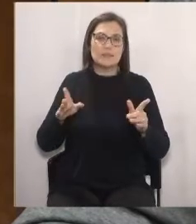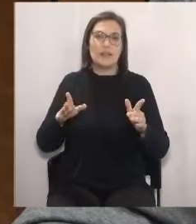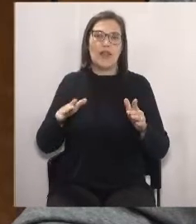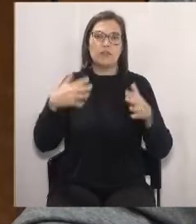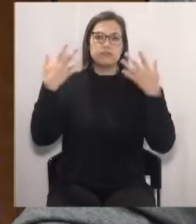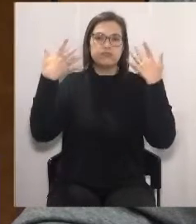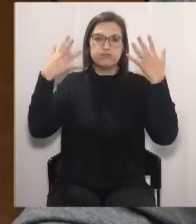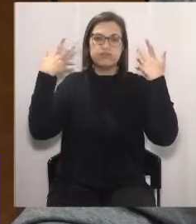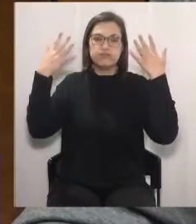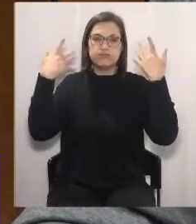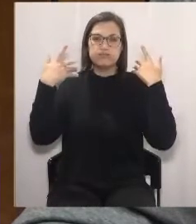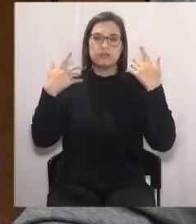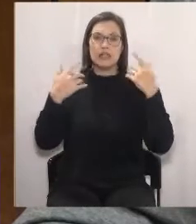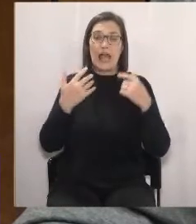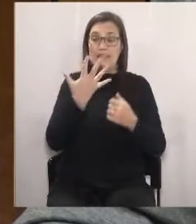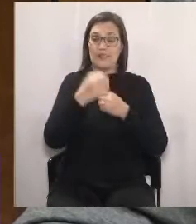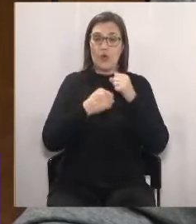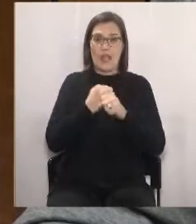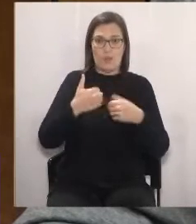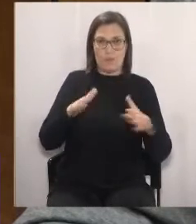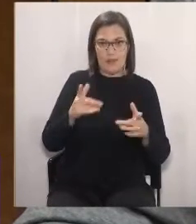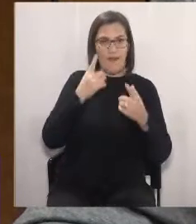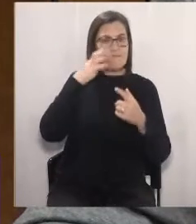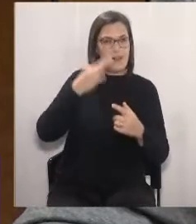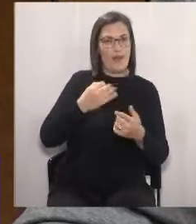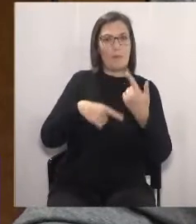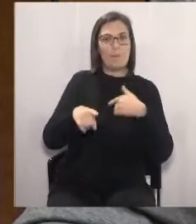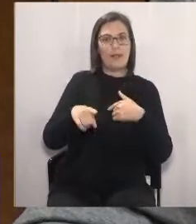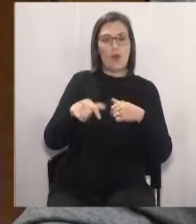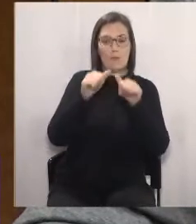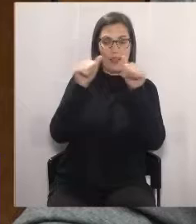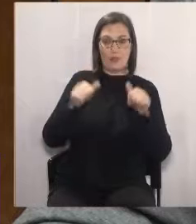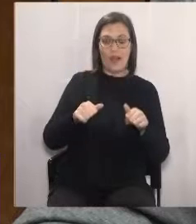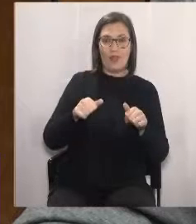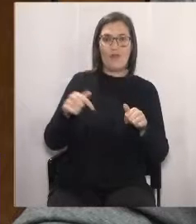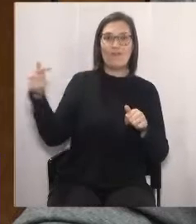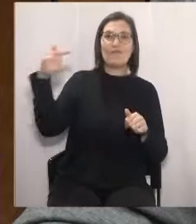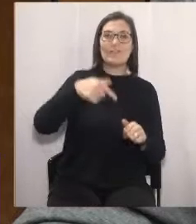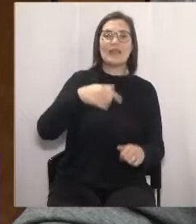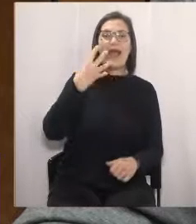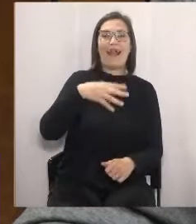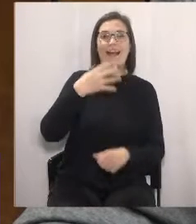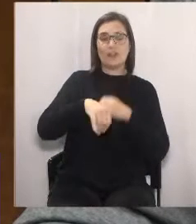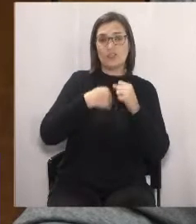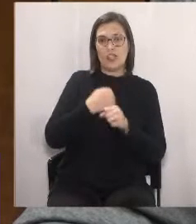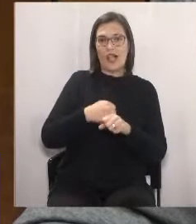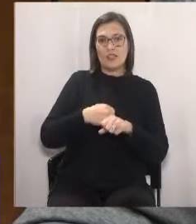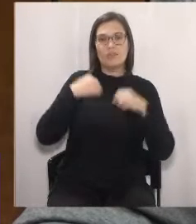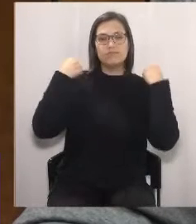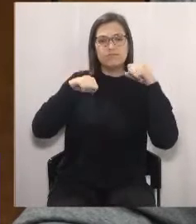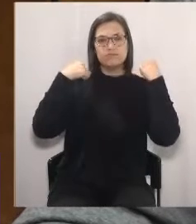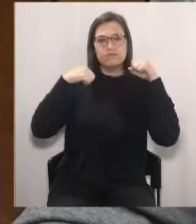años a correr, pero cuando tuve la posibilidad de poder venirme al departamento a los 14 años a entrenar en